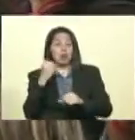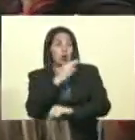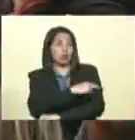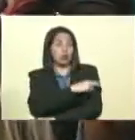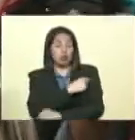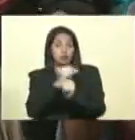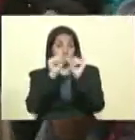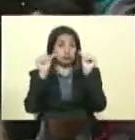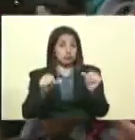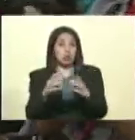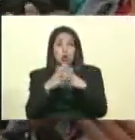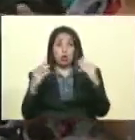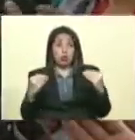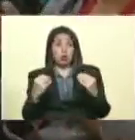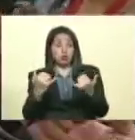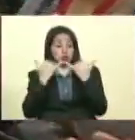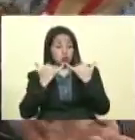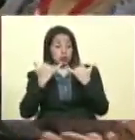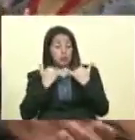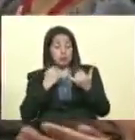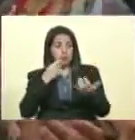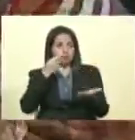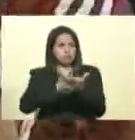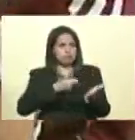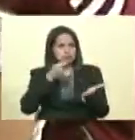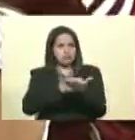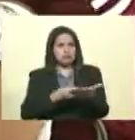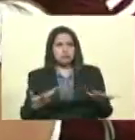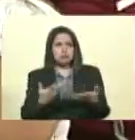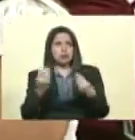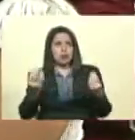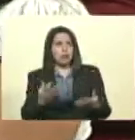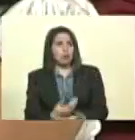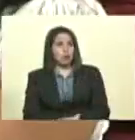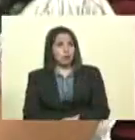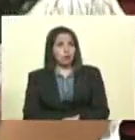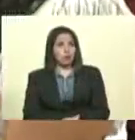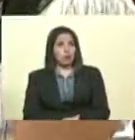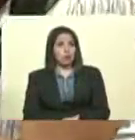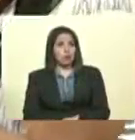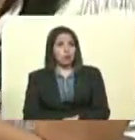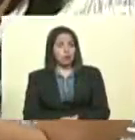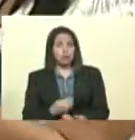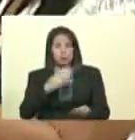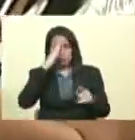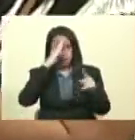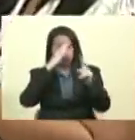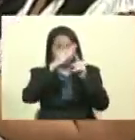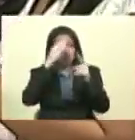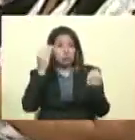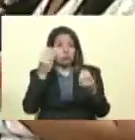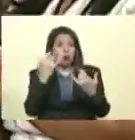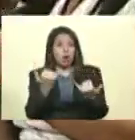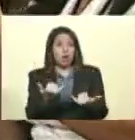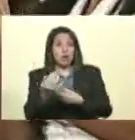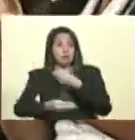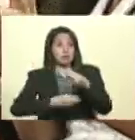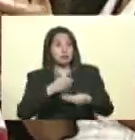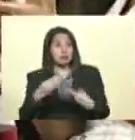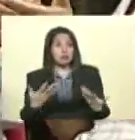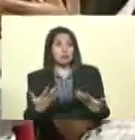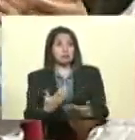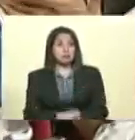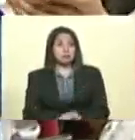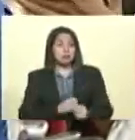población, incluyendo a nosotros mismos, a todos los trabajadores. En eso es que nosotros estamos, ese es el norte de FENACINTRA Salud, ese es el norte de este